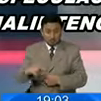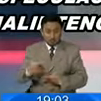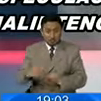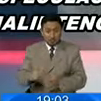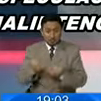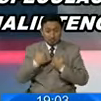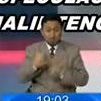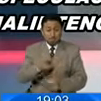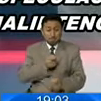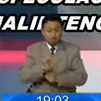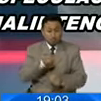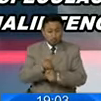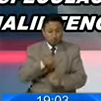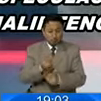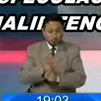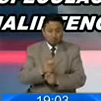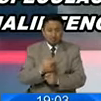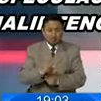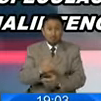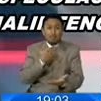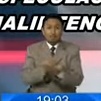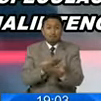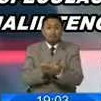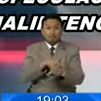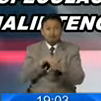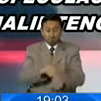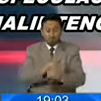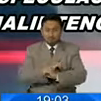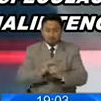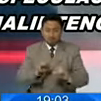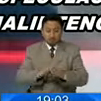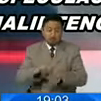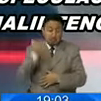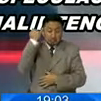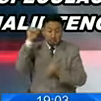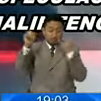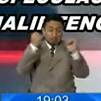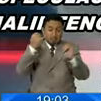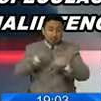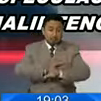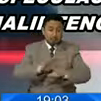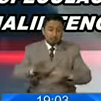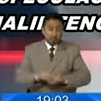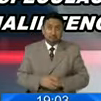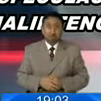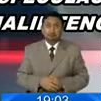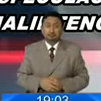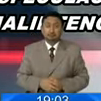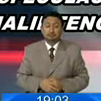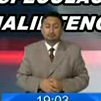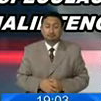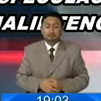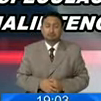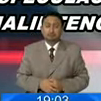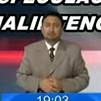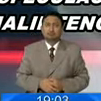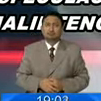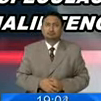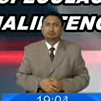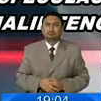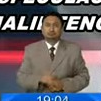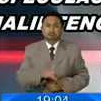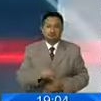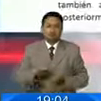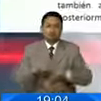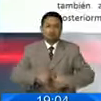en mi contra, sin absolutamente ningún fundamento, sino solo con meras especulaciones y supuestas coincidencias malintencionadas,